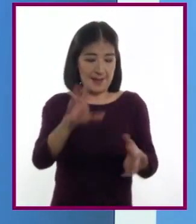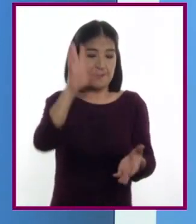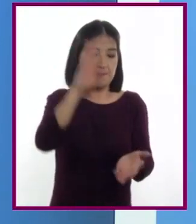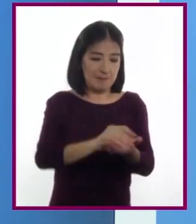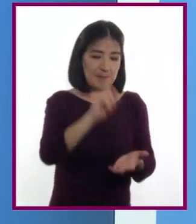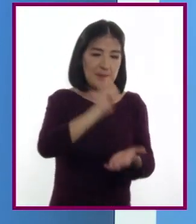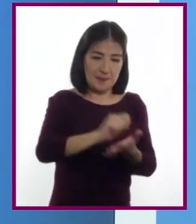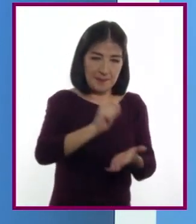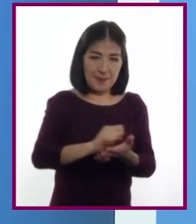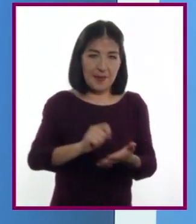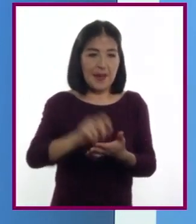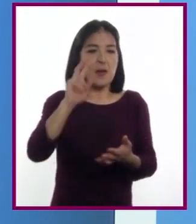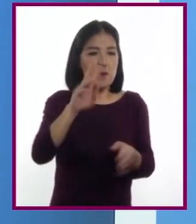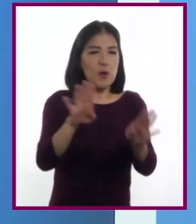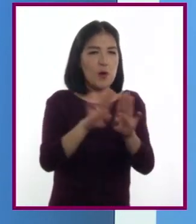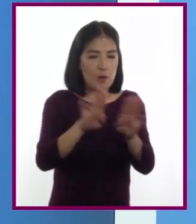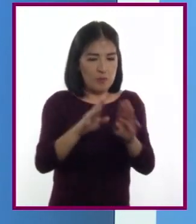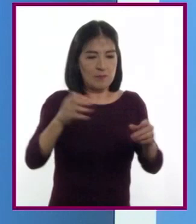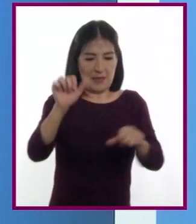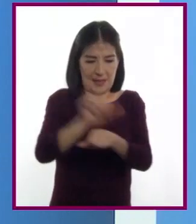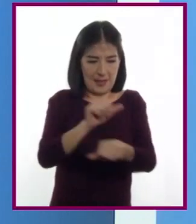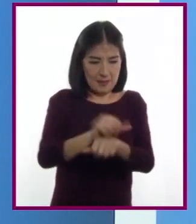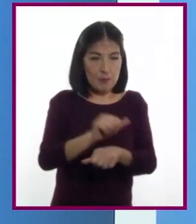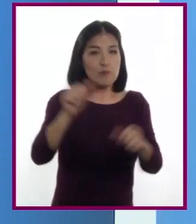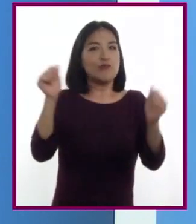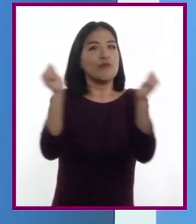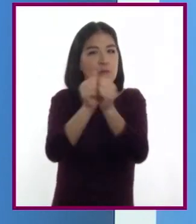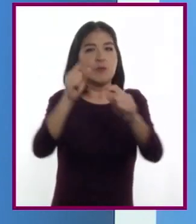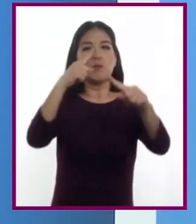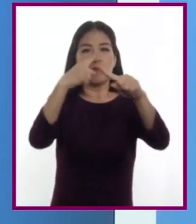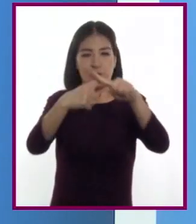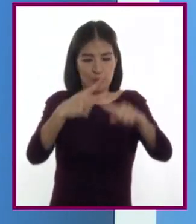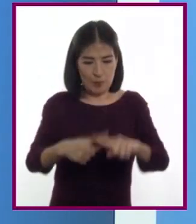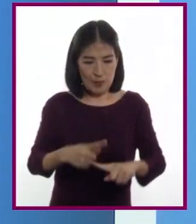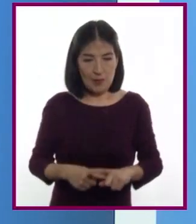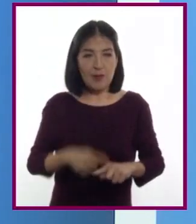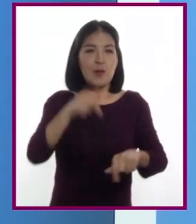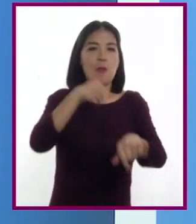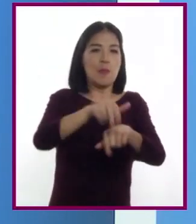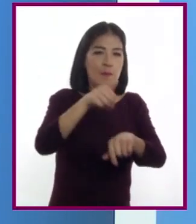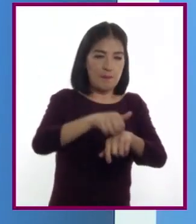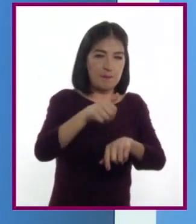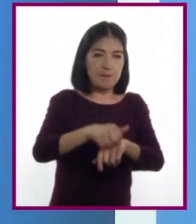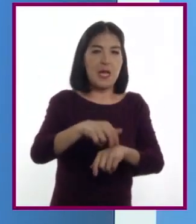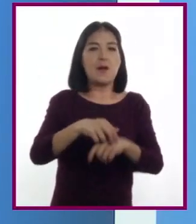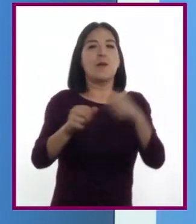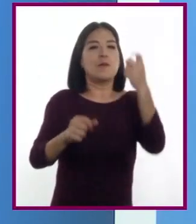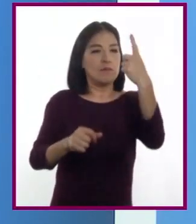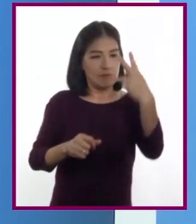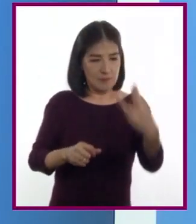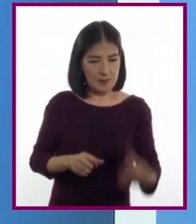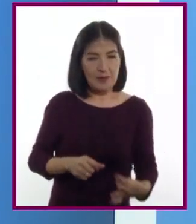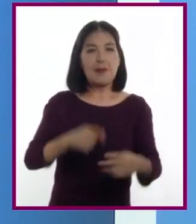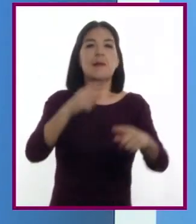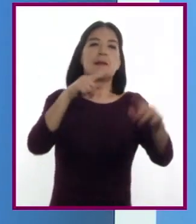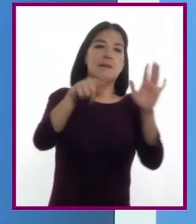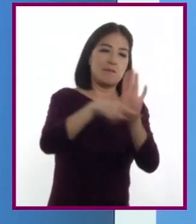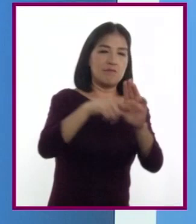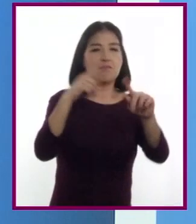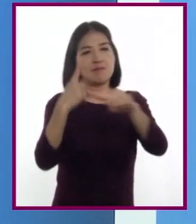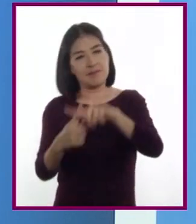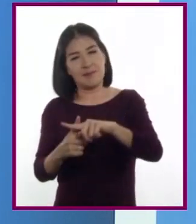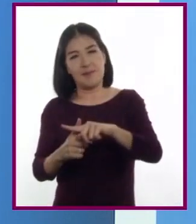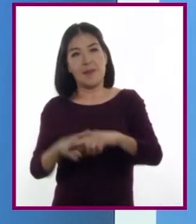4 movimientos del móvil con multiplicaciones de números enteros, positivos y negativos.